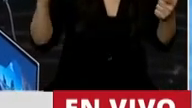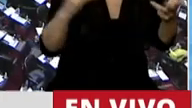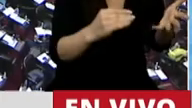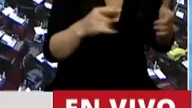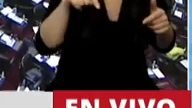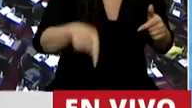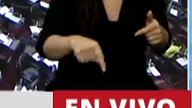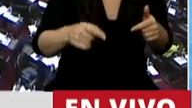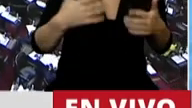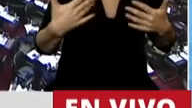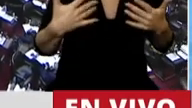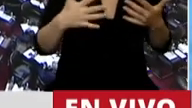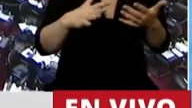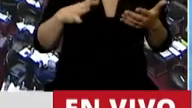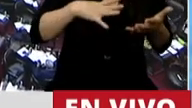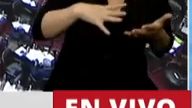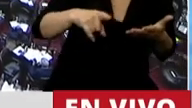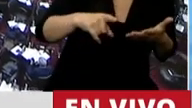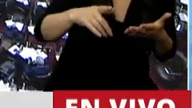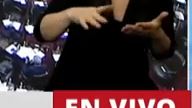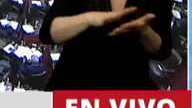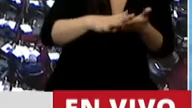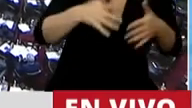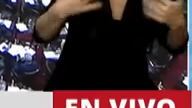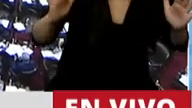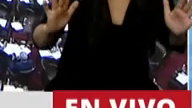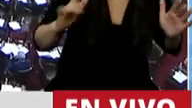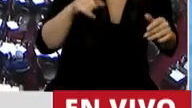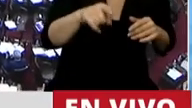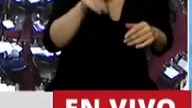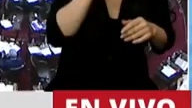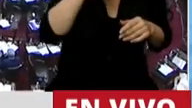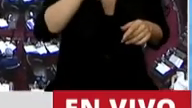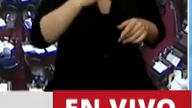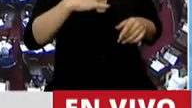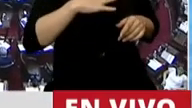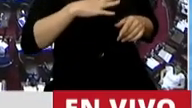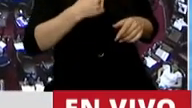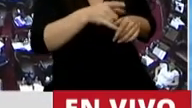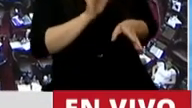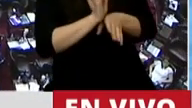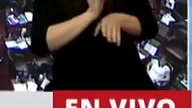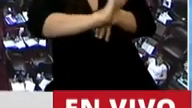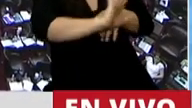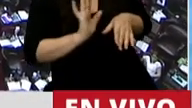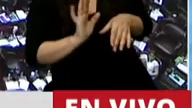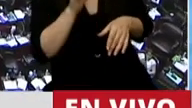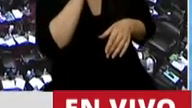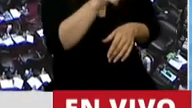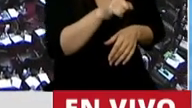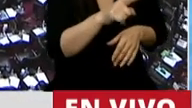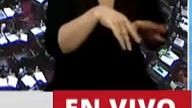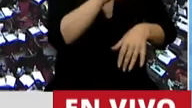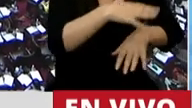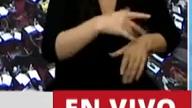la posibilidad de saldar una deuda que tiene esta democracia con las mujeres y sobre todo, señor presidente, con las mujeres que menos